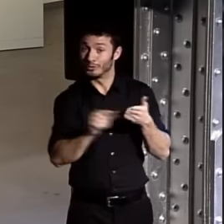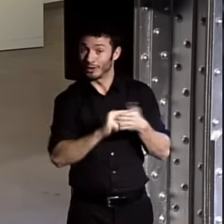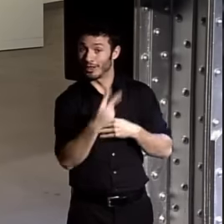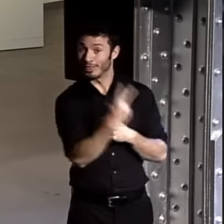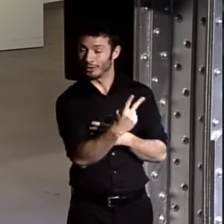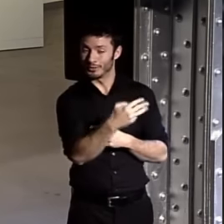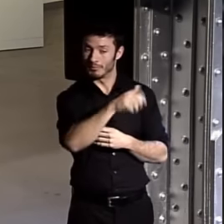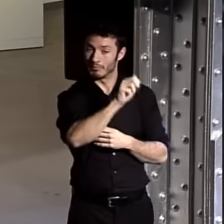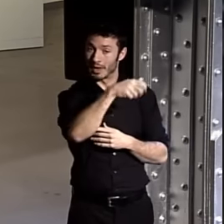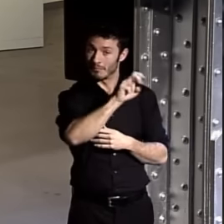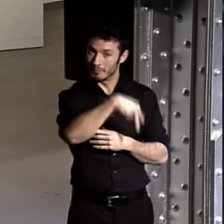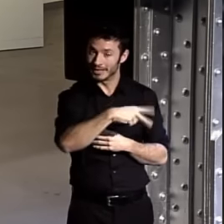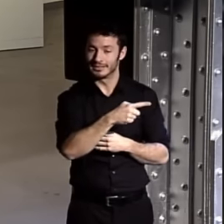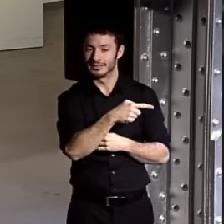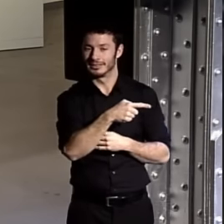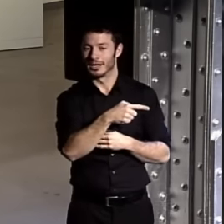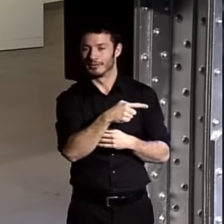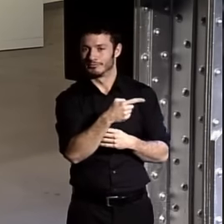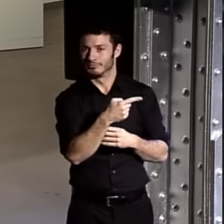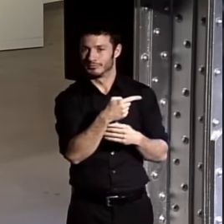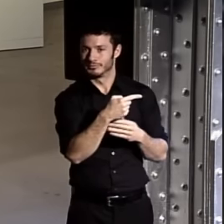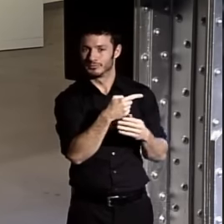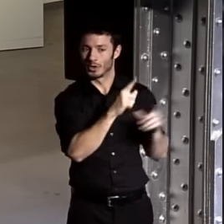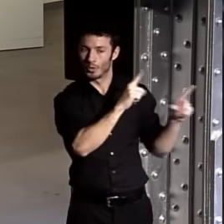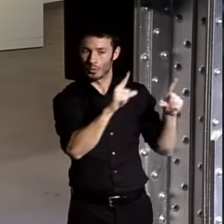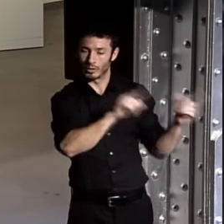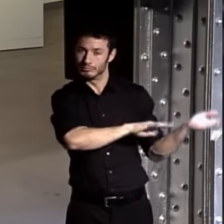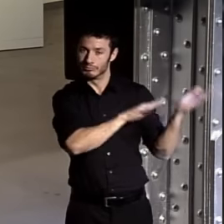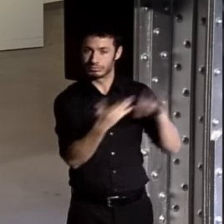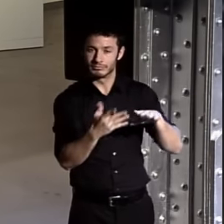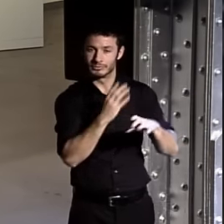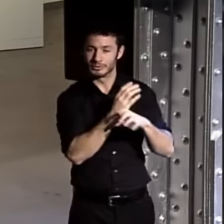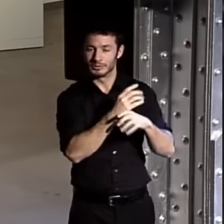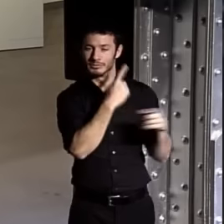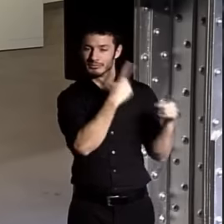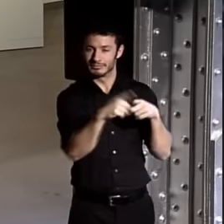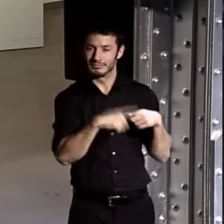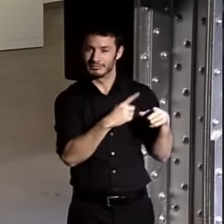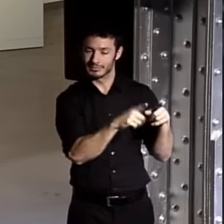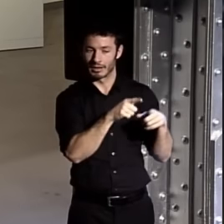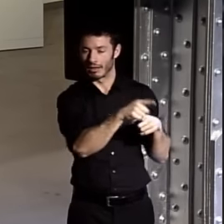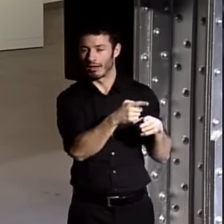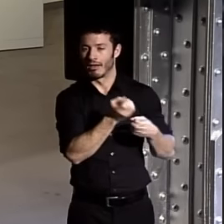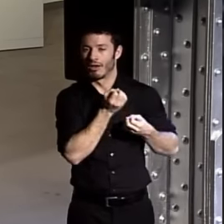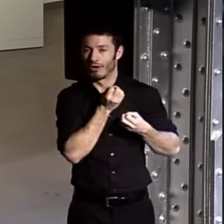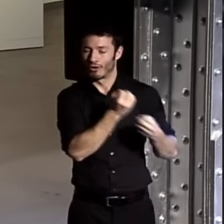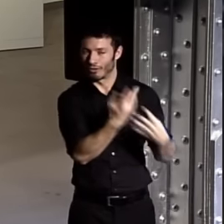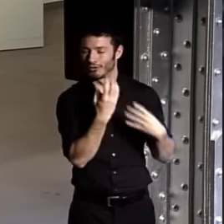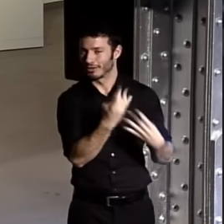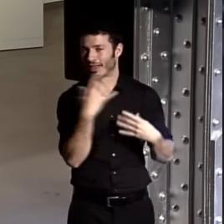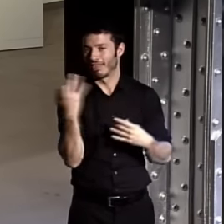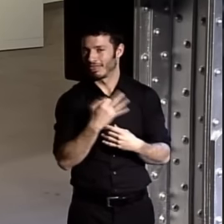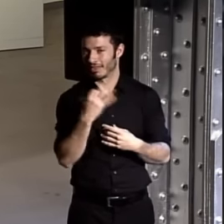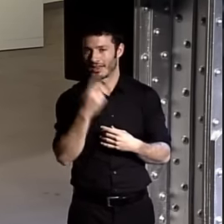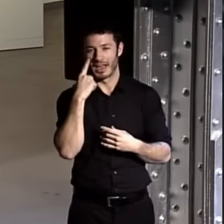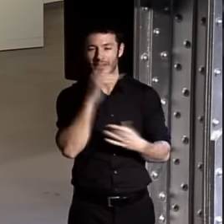presentes mamen ha hecho varias versiones de cuadros de la colección telefónica yo creo que debería contarnos Cómo se los ha llevado a su terreno Y